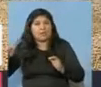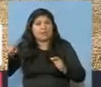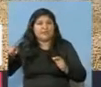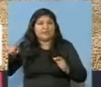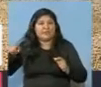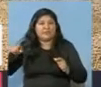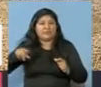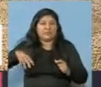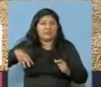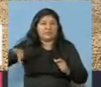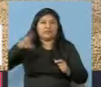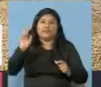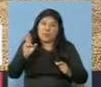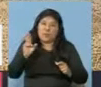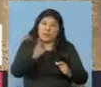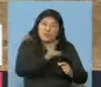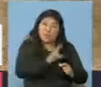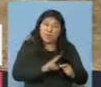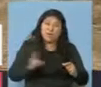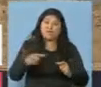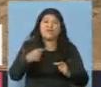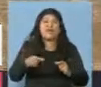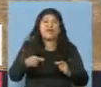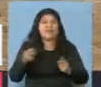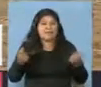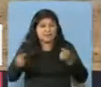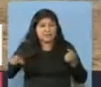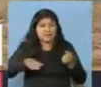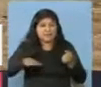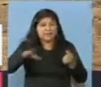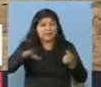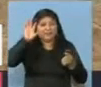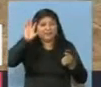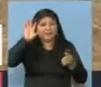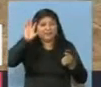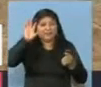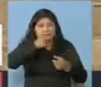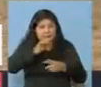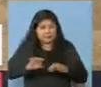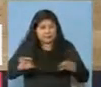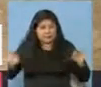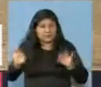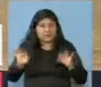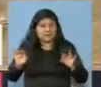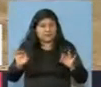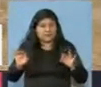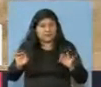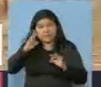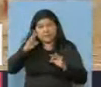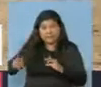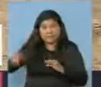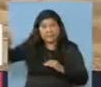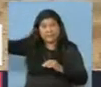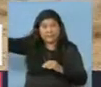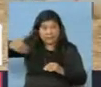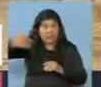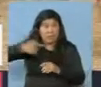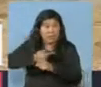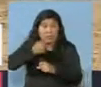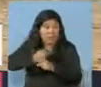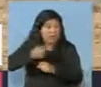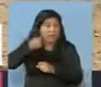esta prohibición del tránsito por la provincia, si es que no cuentan mínimamente con el test de PCR realizado a